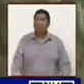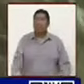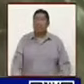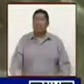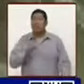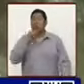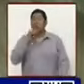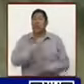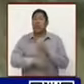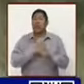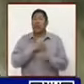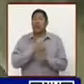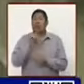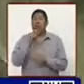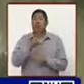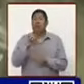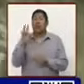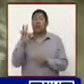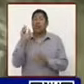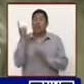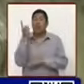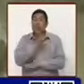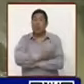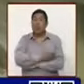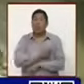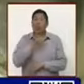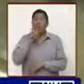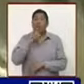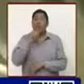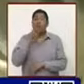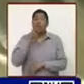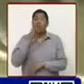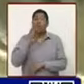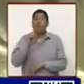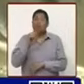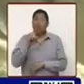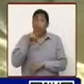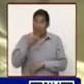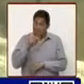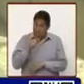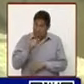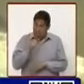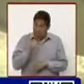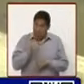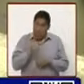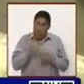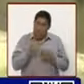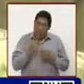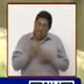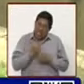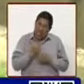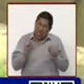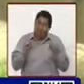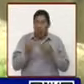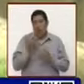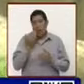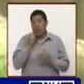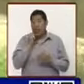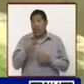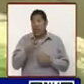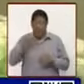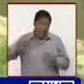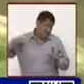Hace un año y 27 días conocimos la historia de Ubaldina, una mujer que sobrevivió a la violencia machista. Recordemos que ella